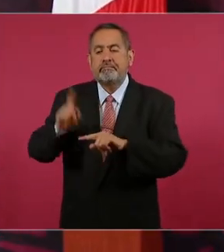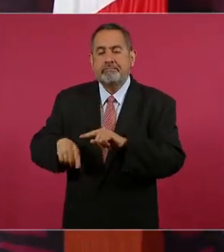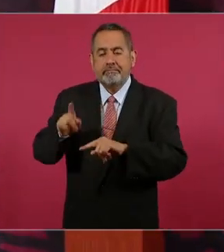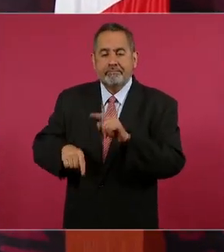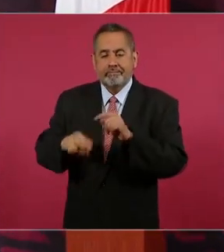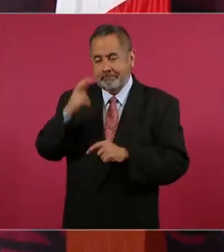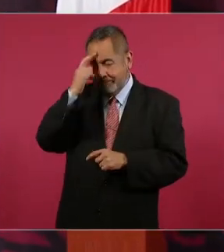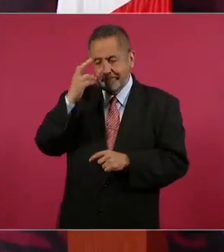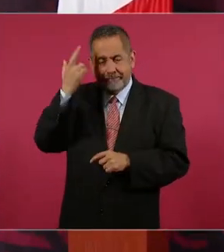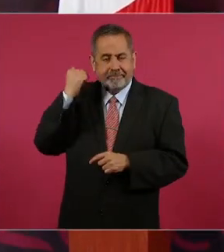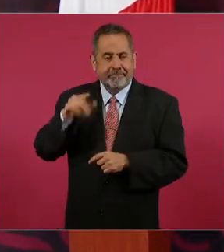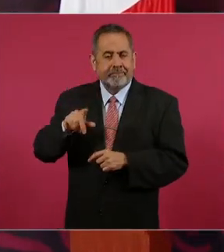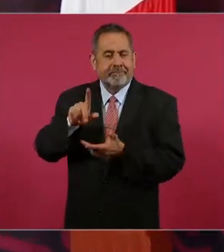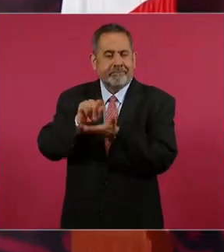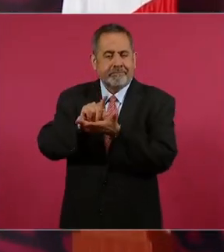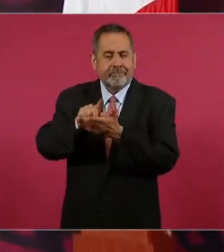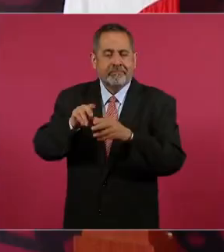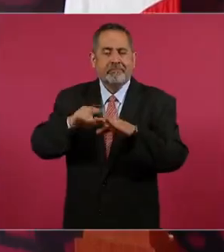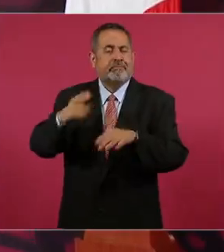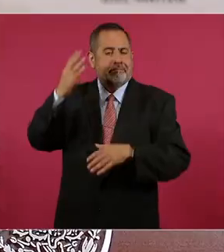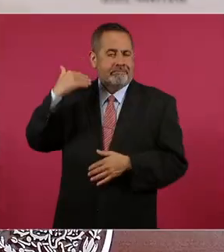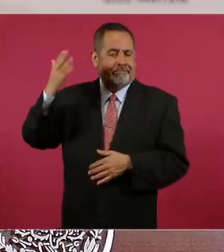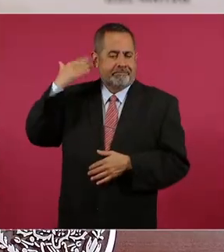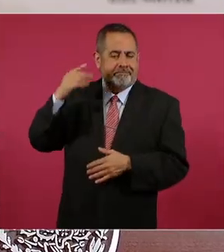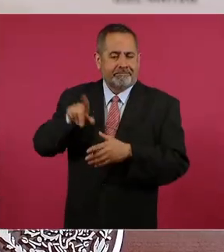unos twitters pasados.